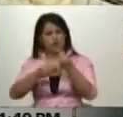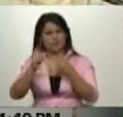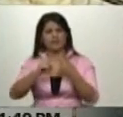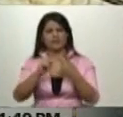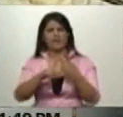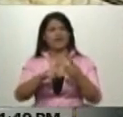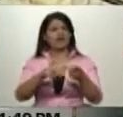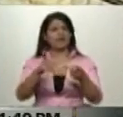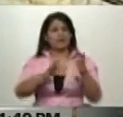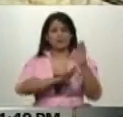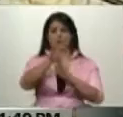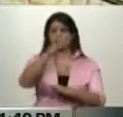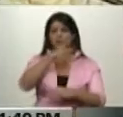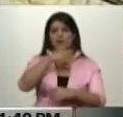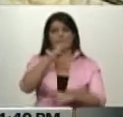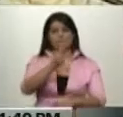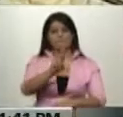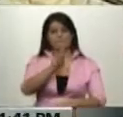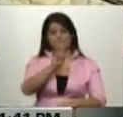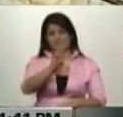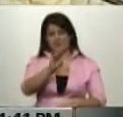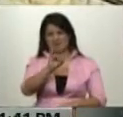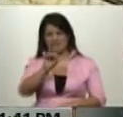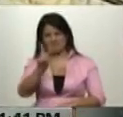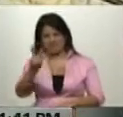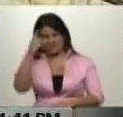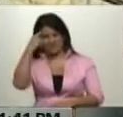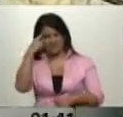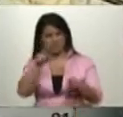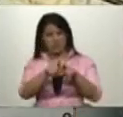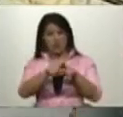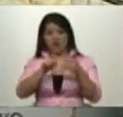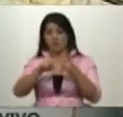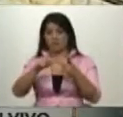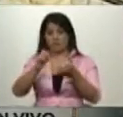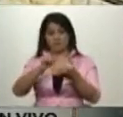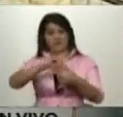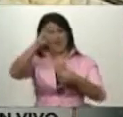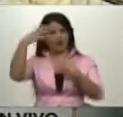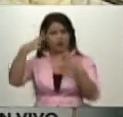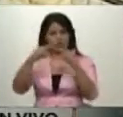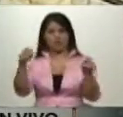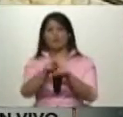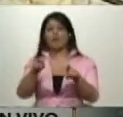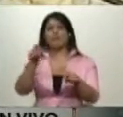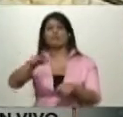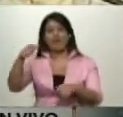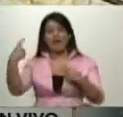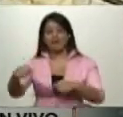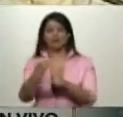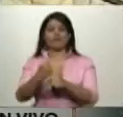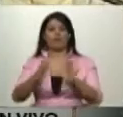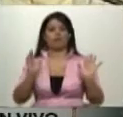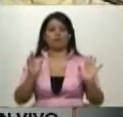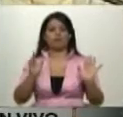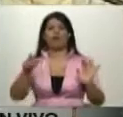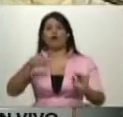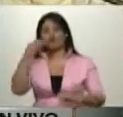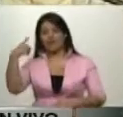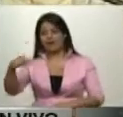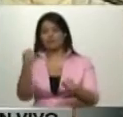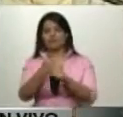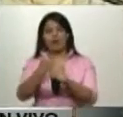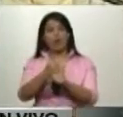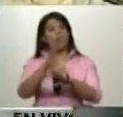que no haya crecimiento del PIB tradicional, por más inflación inducida, el desempleo en Venezuela, gracias, por ejemplo, a leyes como esta y a